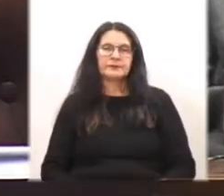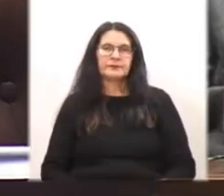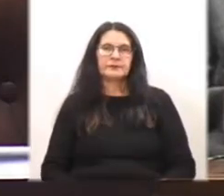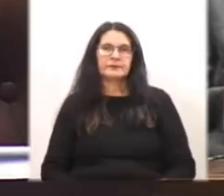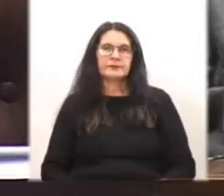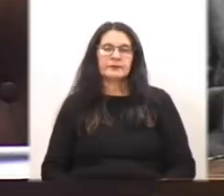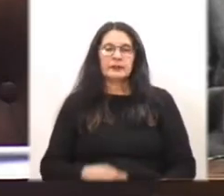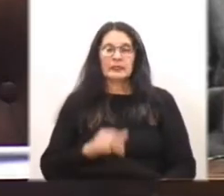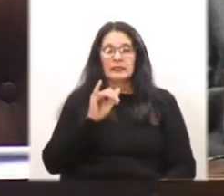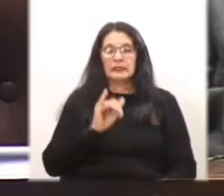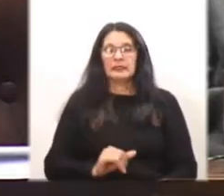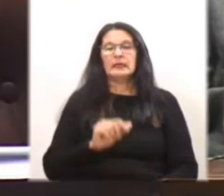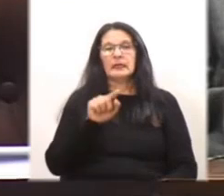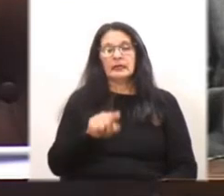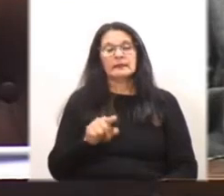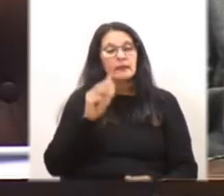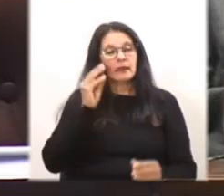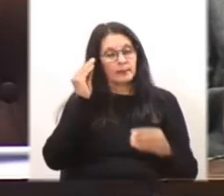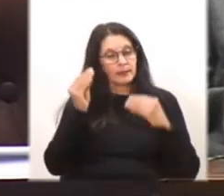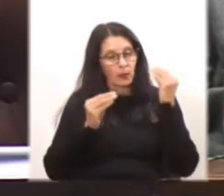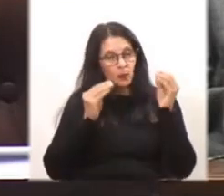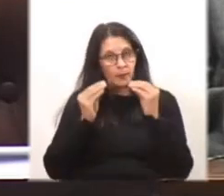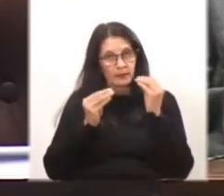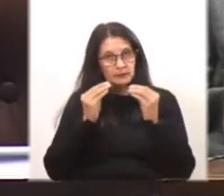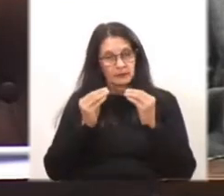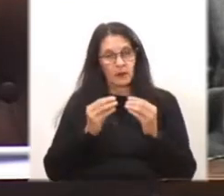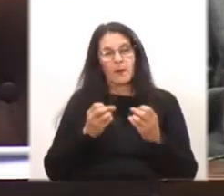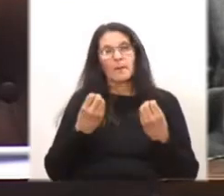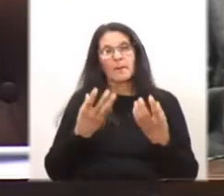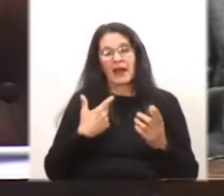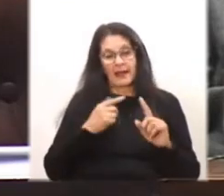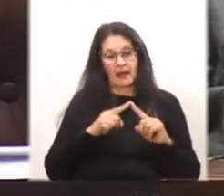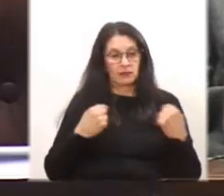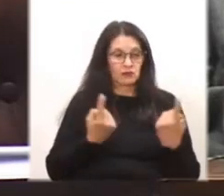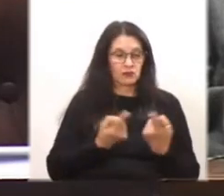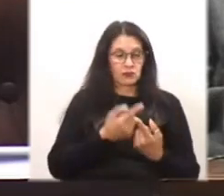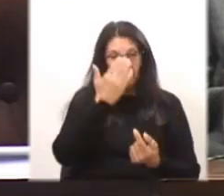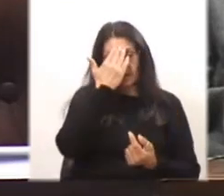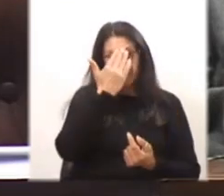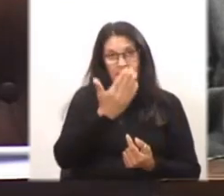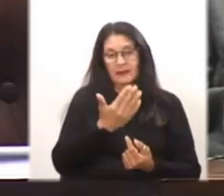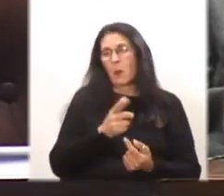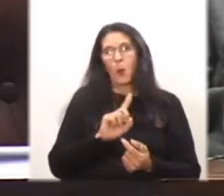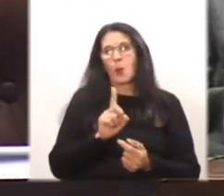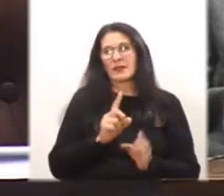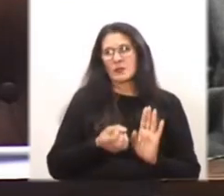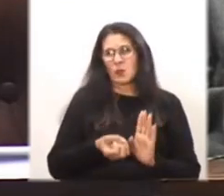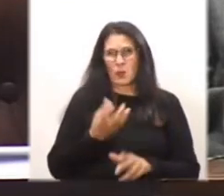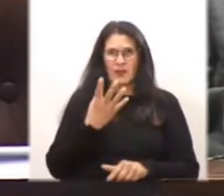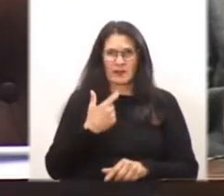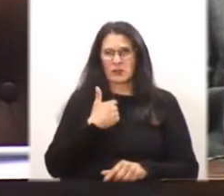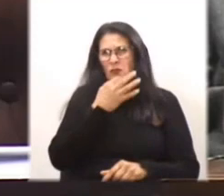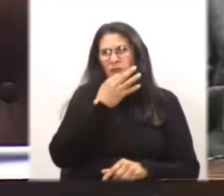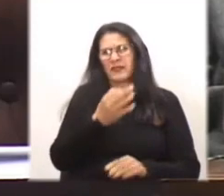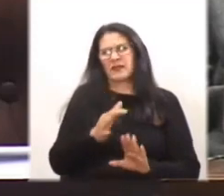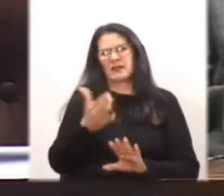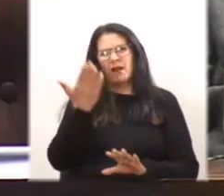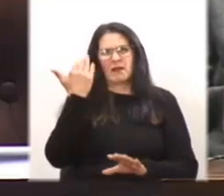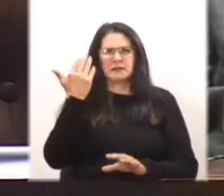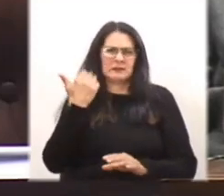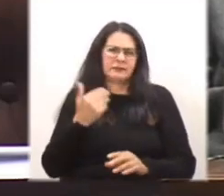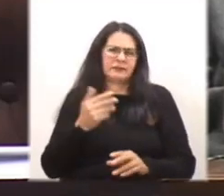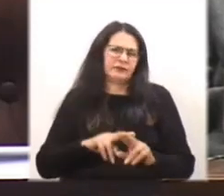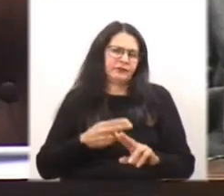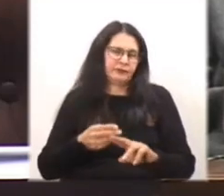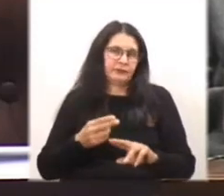Y esta preocupación, señor presidente, para la bancada del Frente Amplio no es nueva, yo la he dicho hasta el cansancio. Desde el